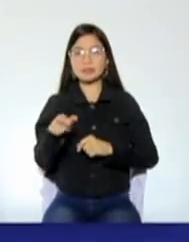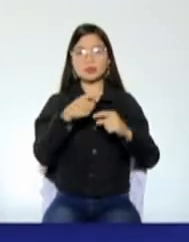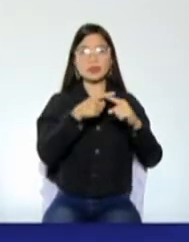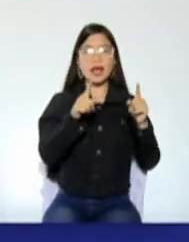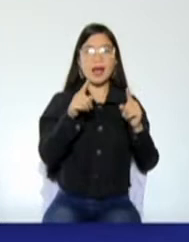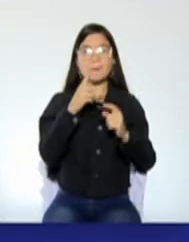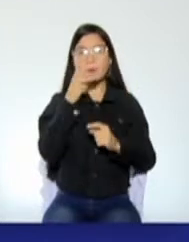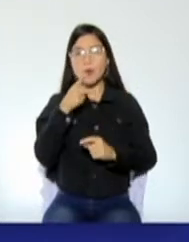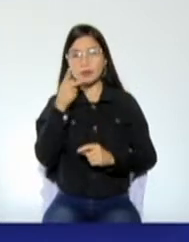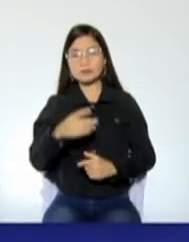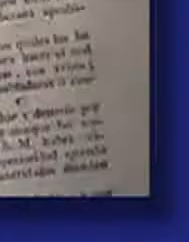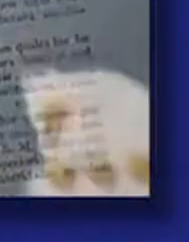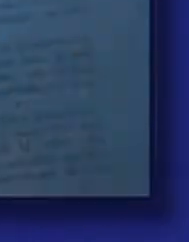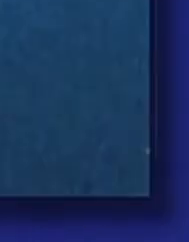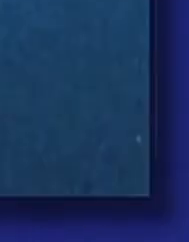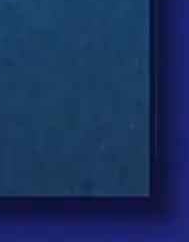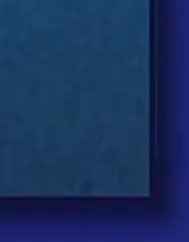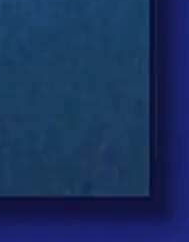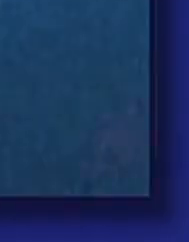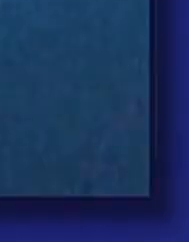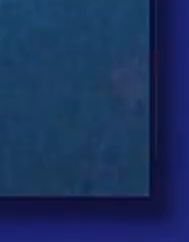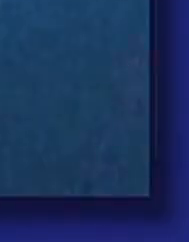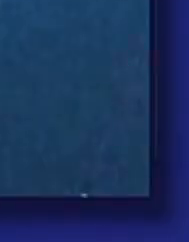patriota y el demagogo.